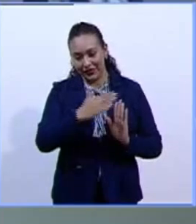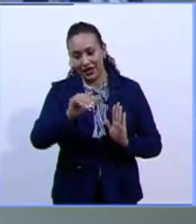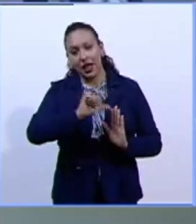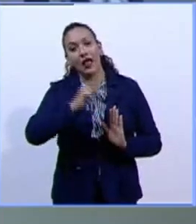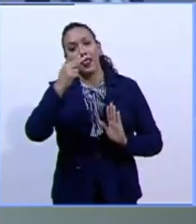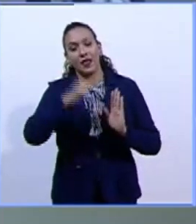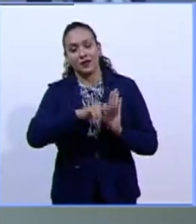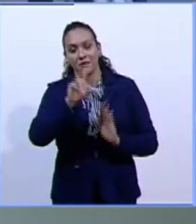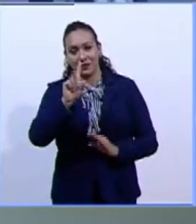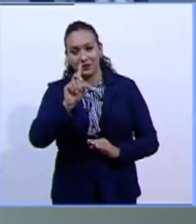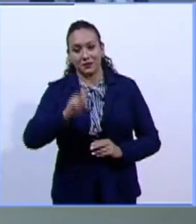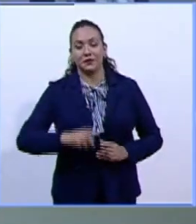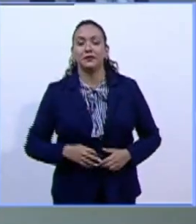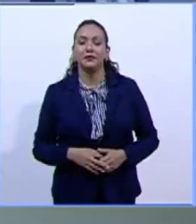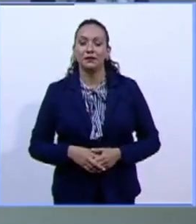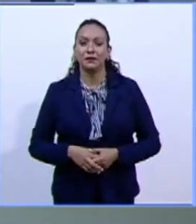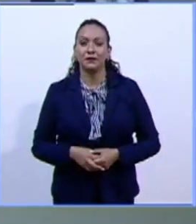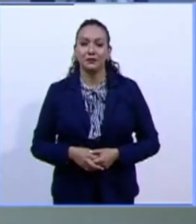2025-2030.